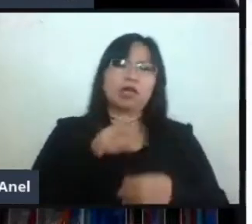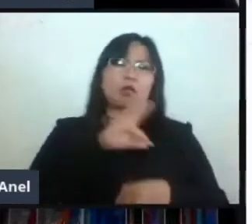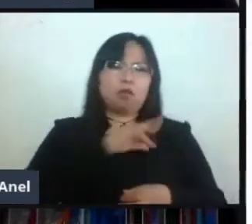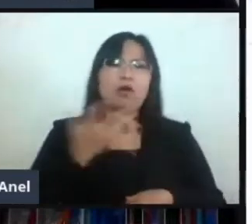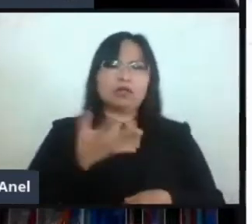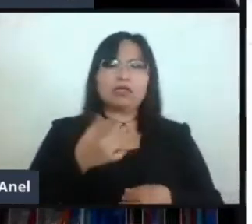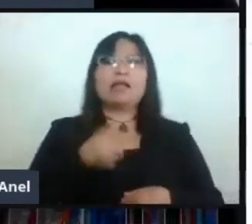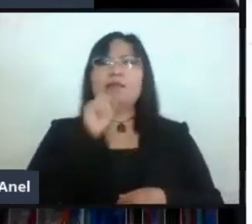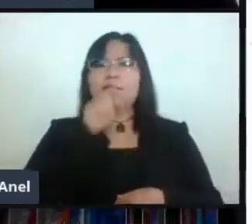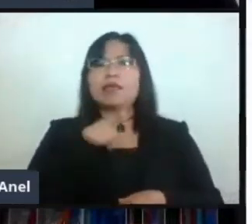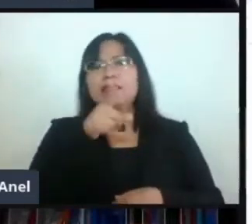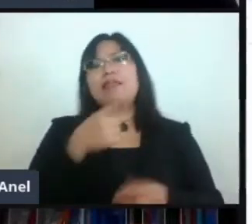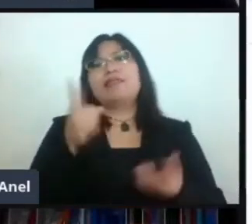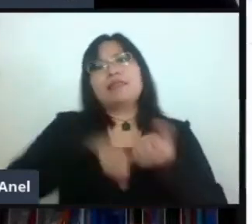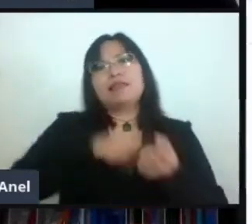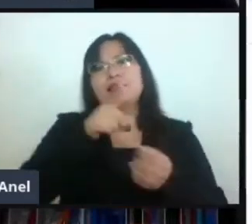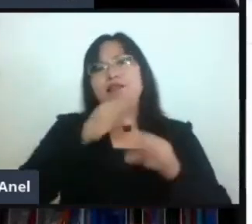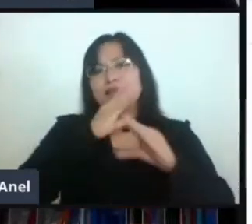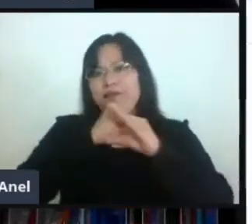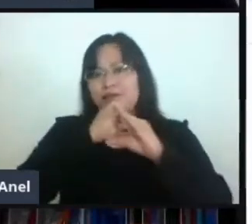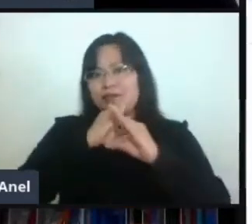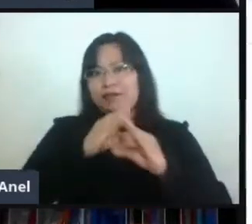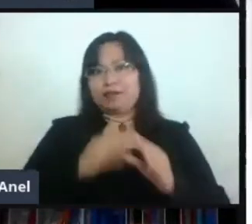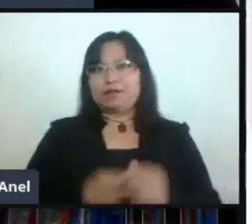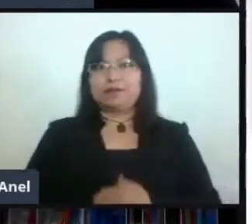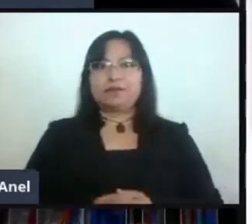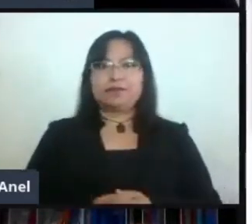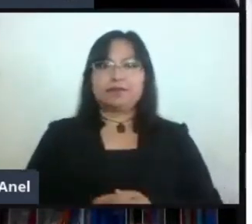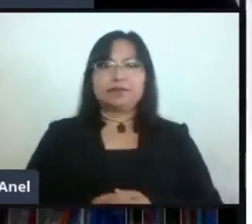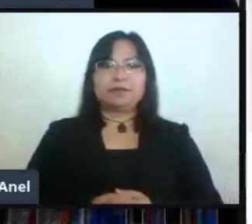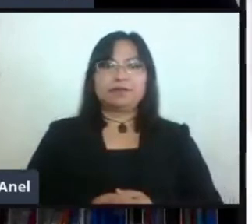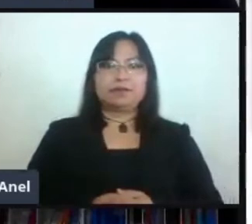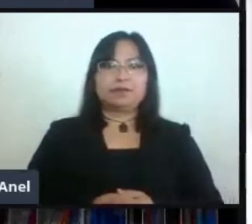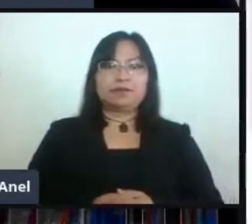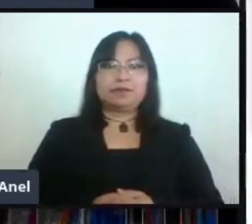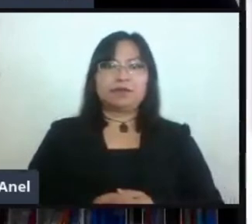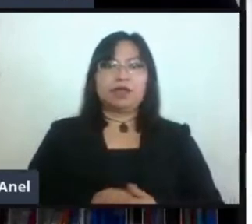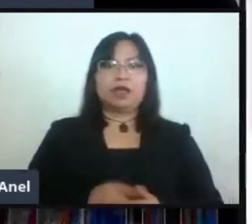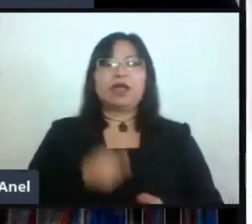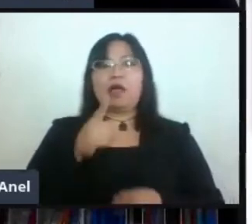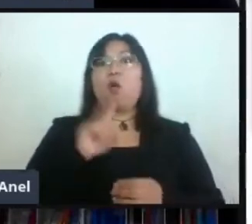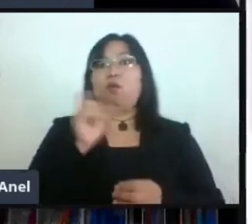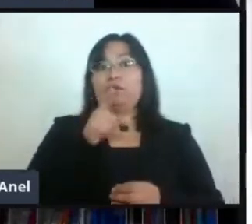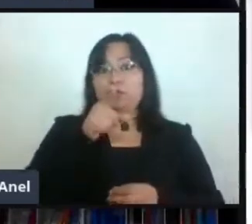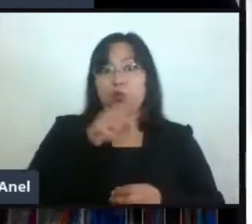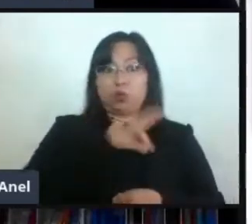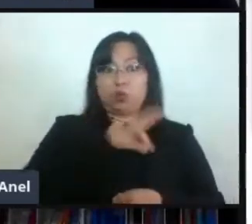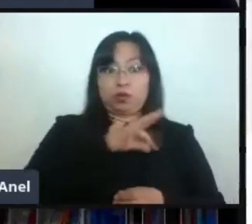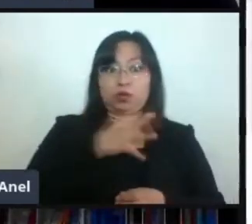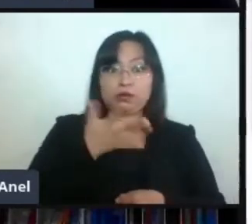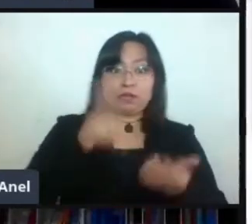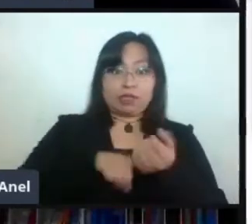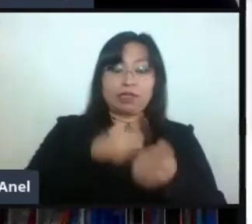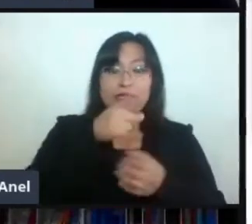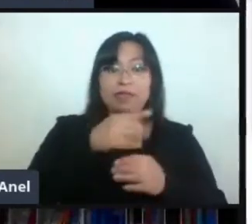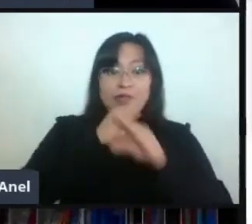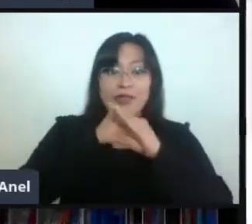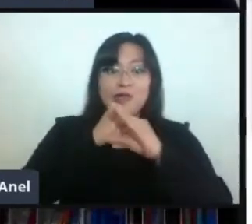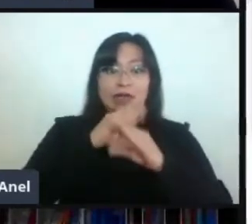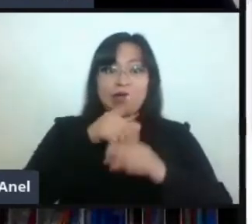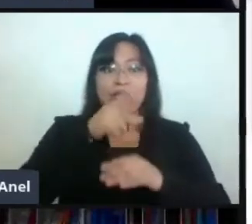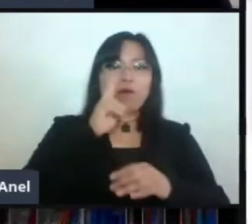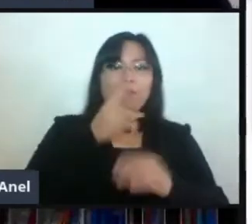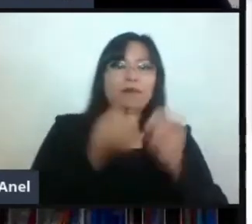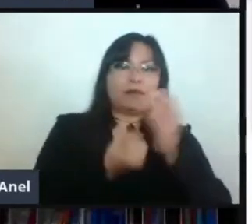puedo acceder a mi Drive, por ejemplo, aquí le doy nuevo, selecciono formularios de Google y lo comienzo a